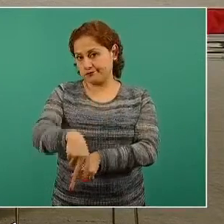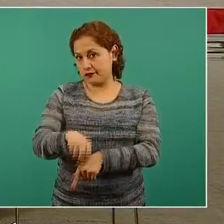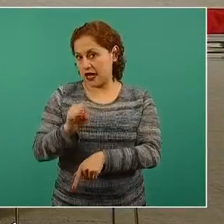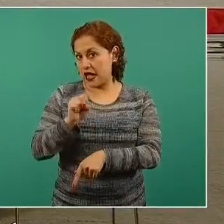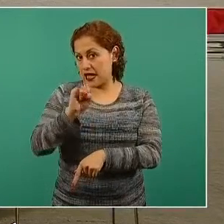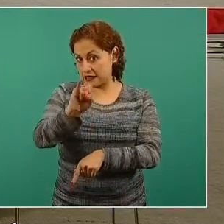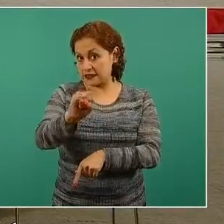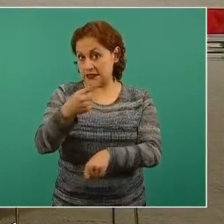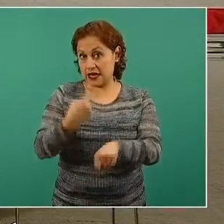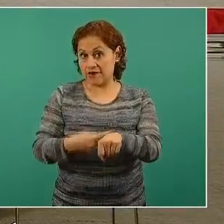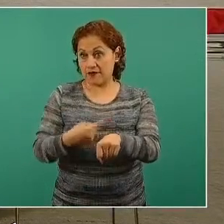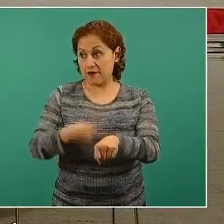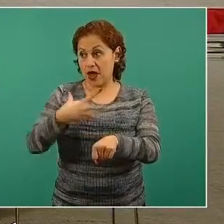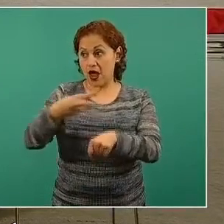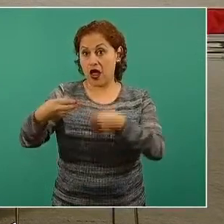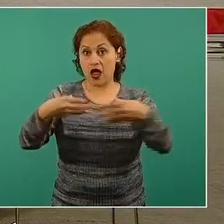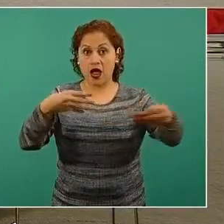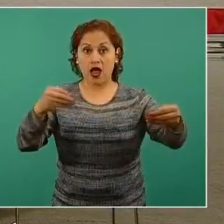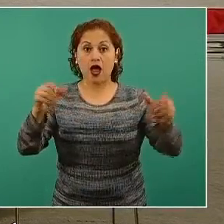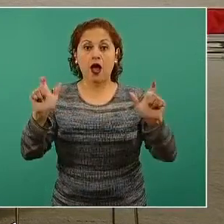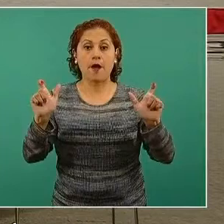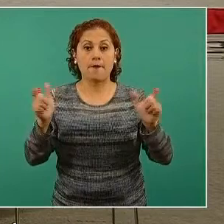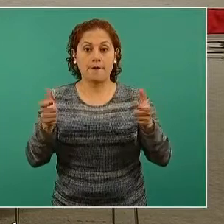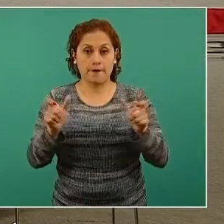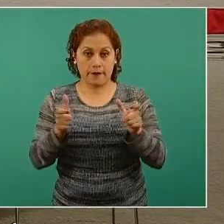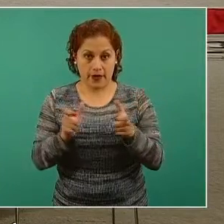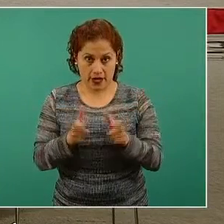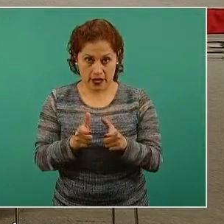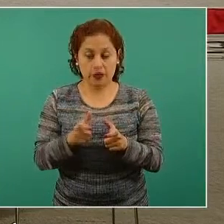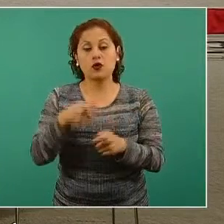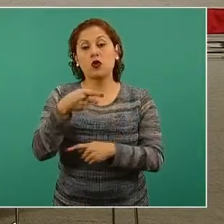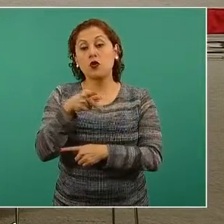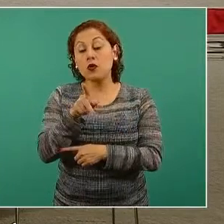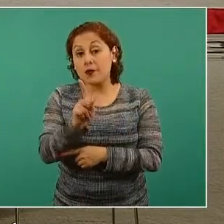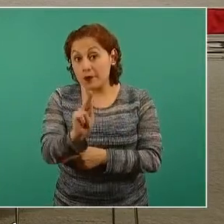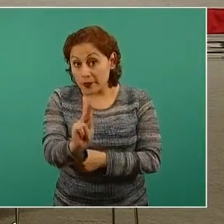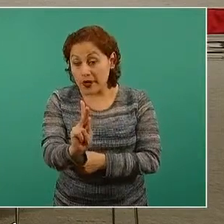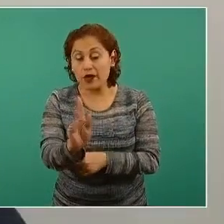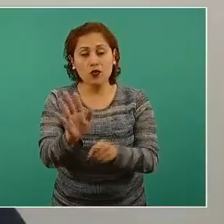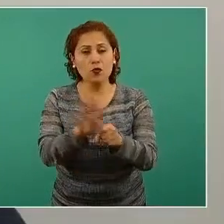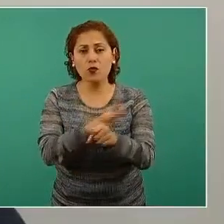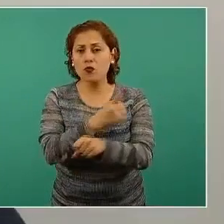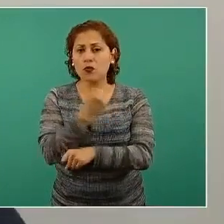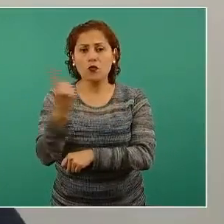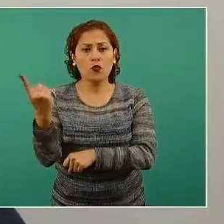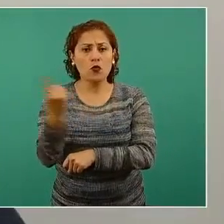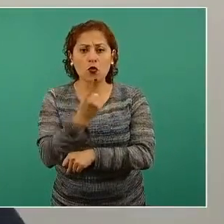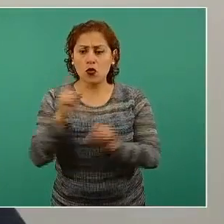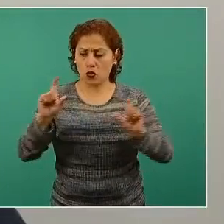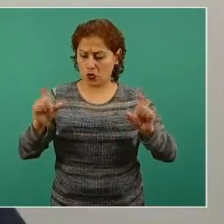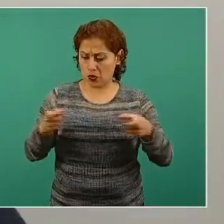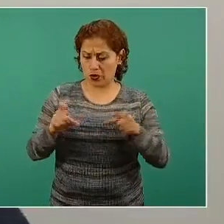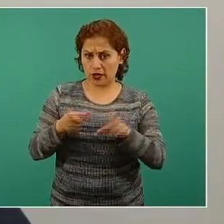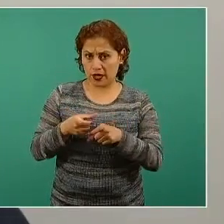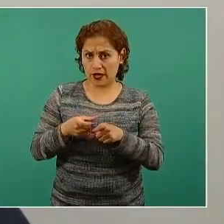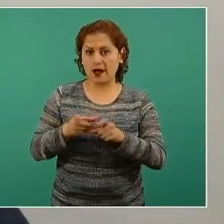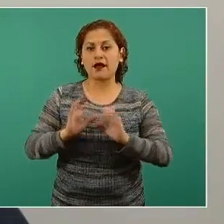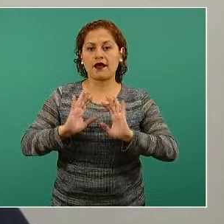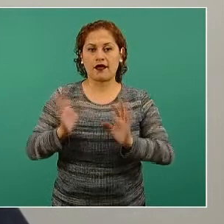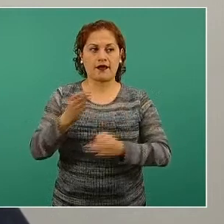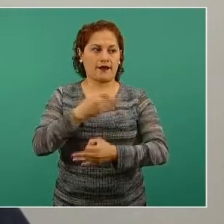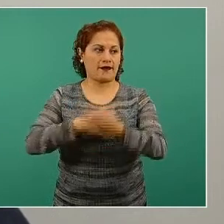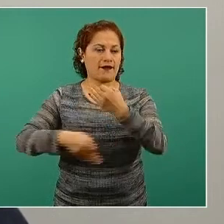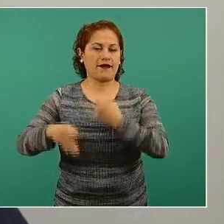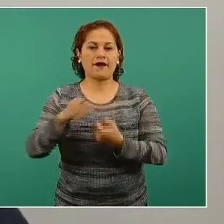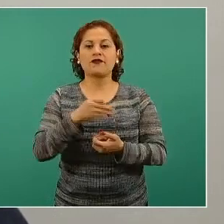la carga de enfermedad y de la epidemia en México, pues una de las razones precisamente que ha contribuido a que esto suceda,